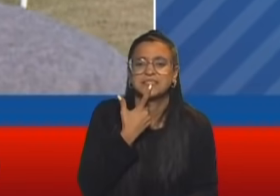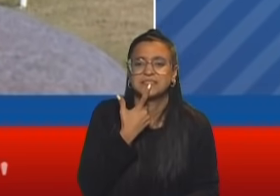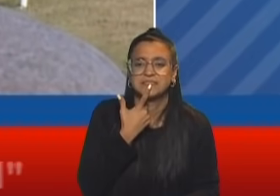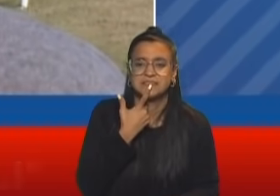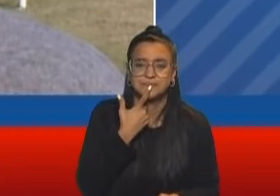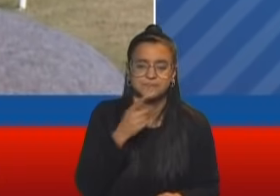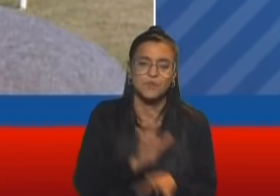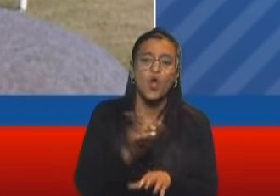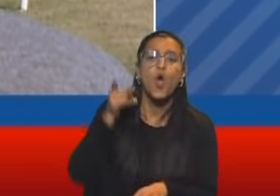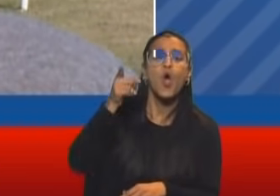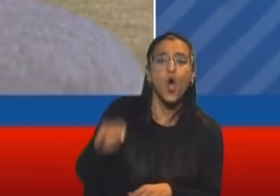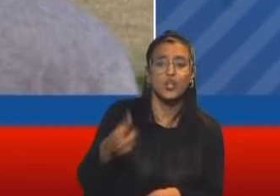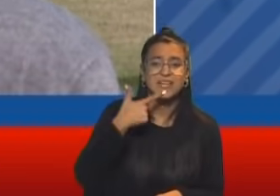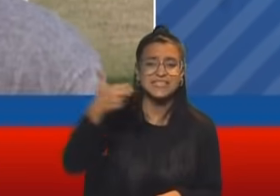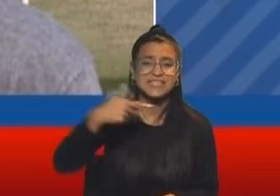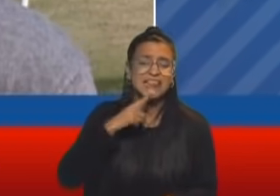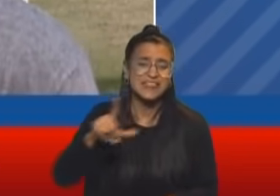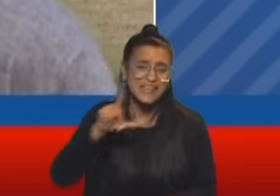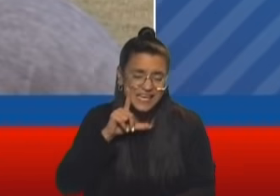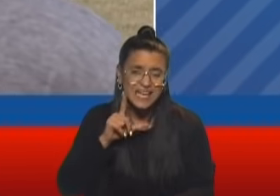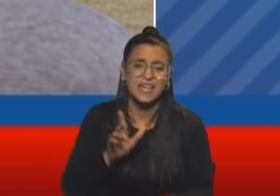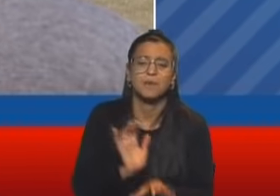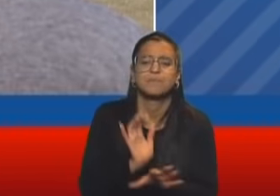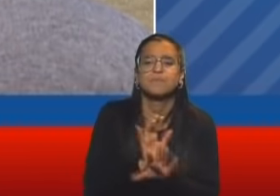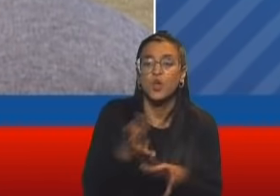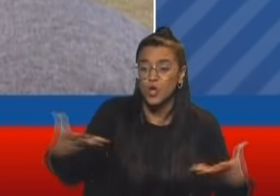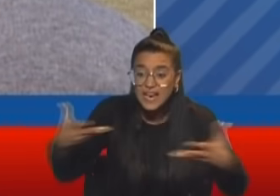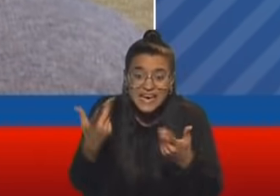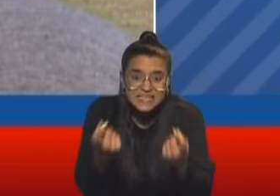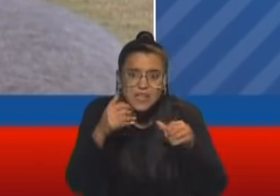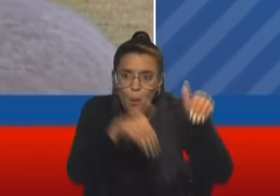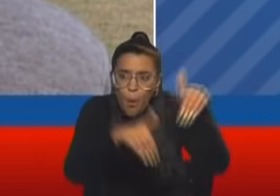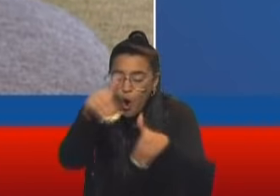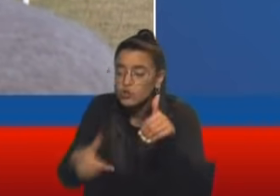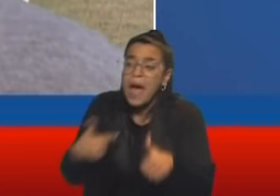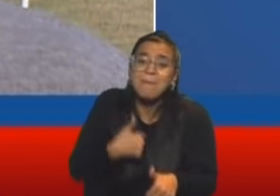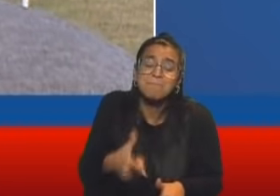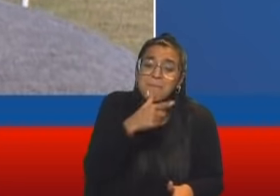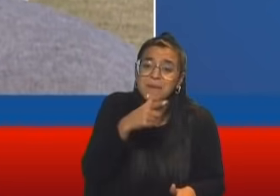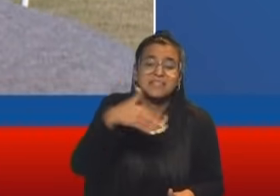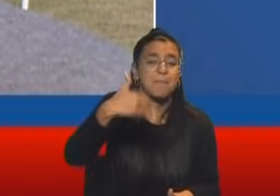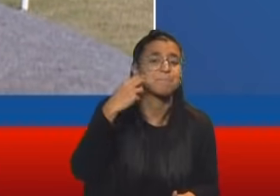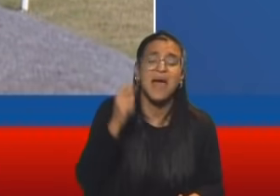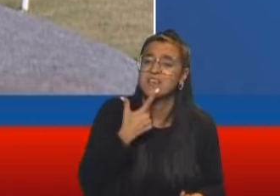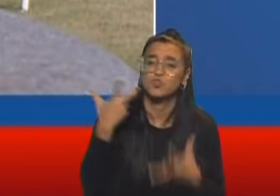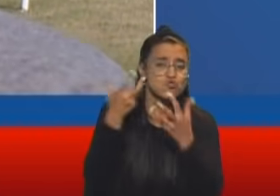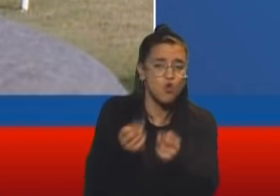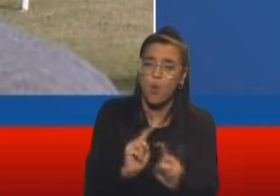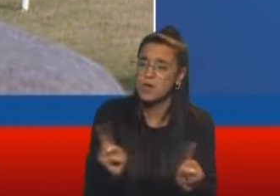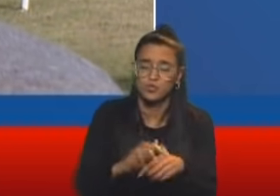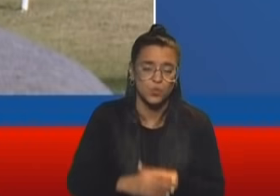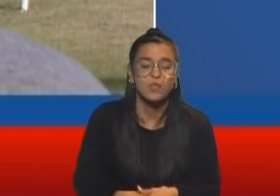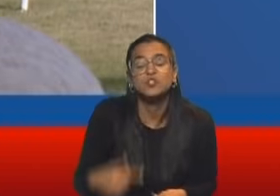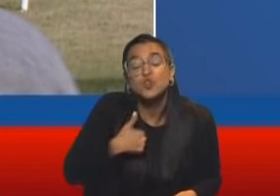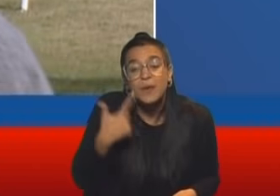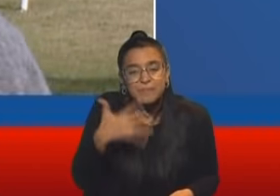en contra de Santilli, en contra de un espacio que necesita de todos los votos, a mí me parece que a Manes no lo ayuda. Que yo creo que ellos entienden